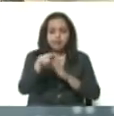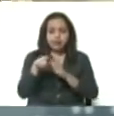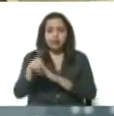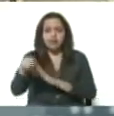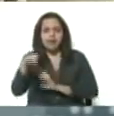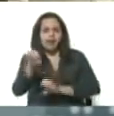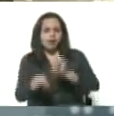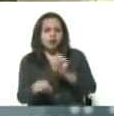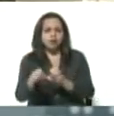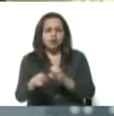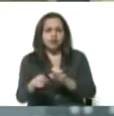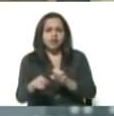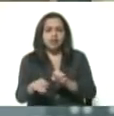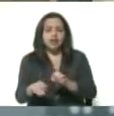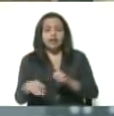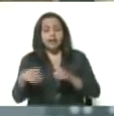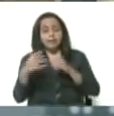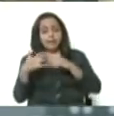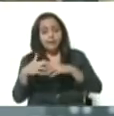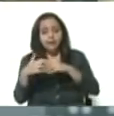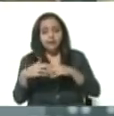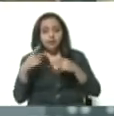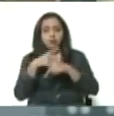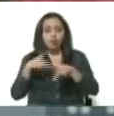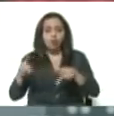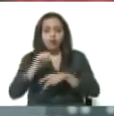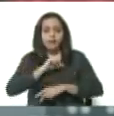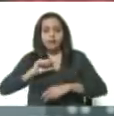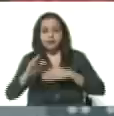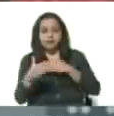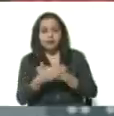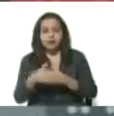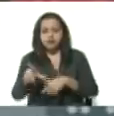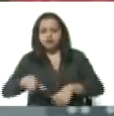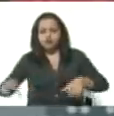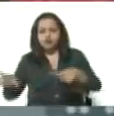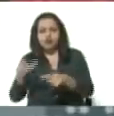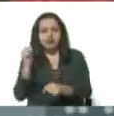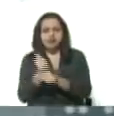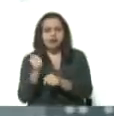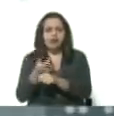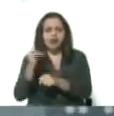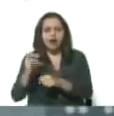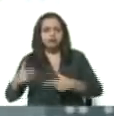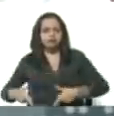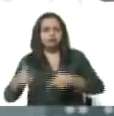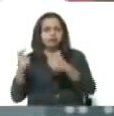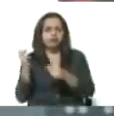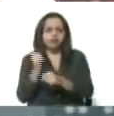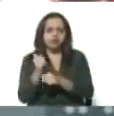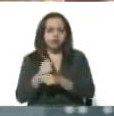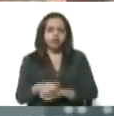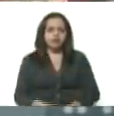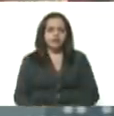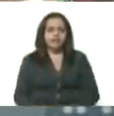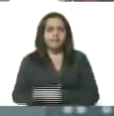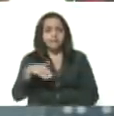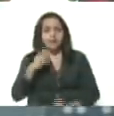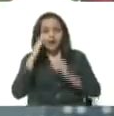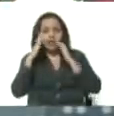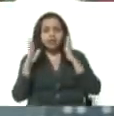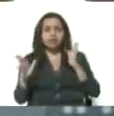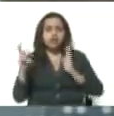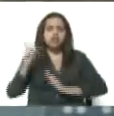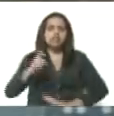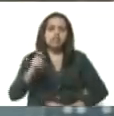también en instituciones públicas, privadas, centros de trabajo que están activados para atender las